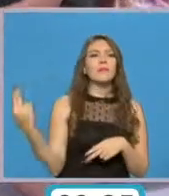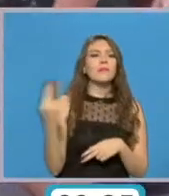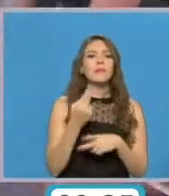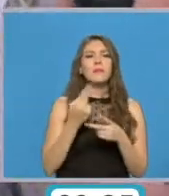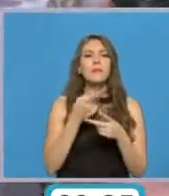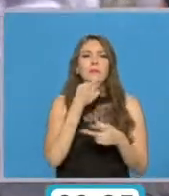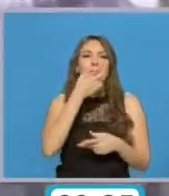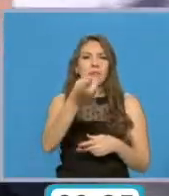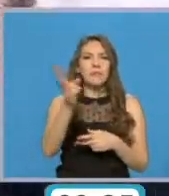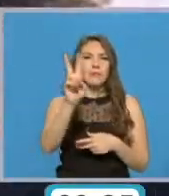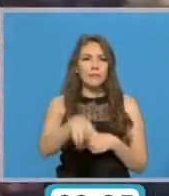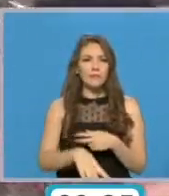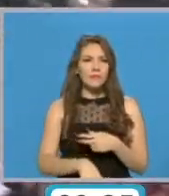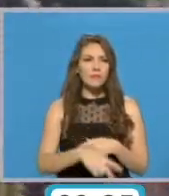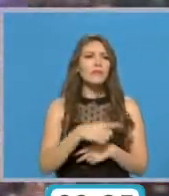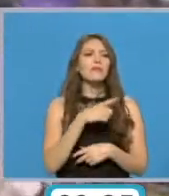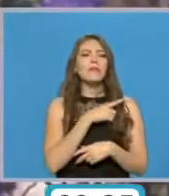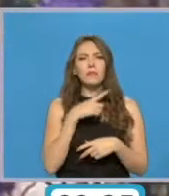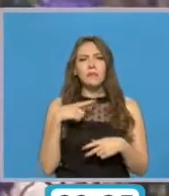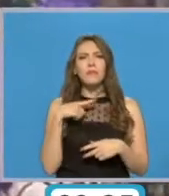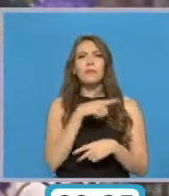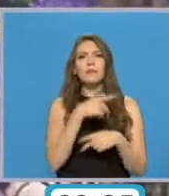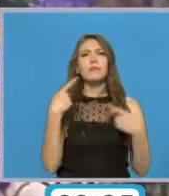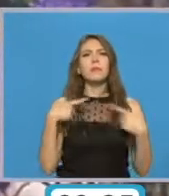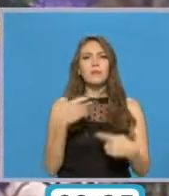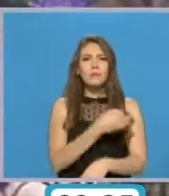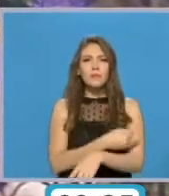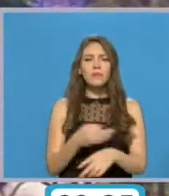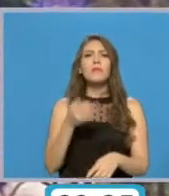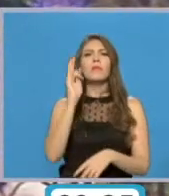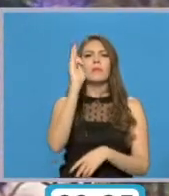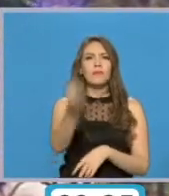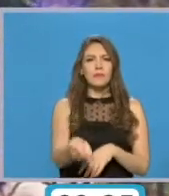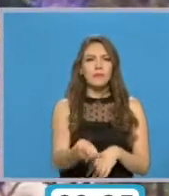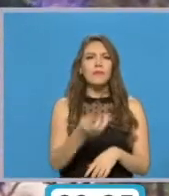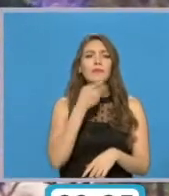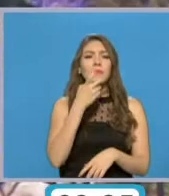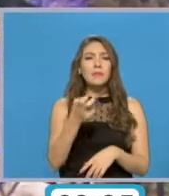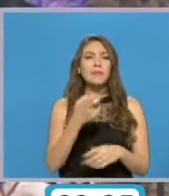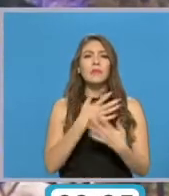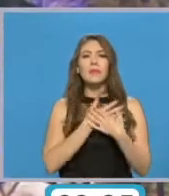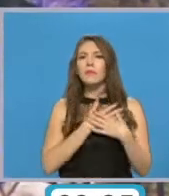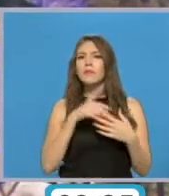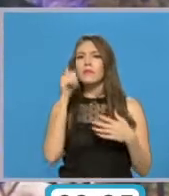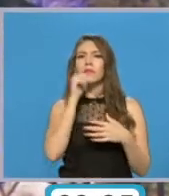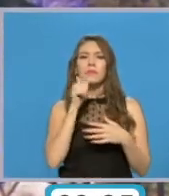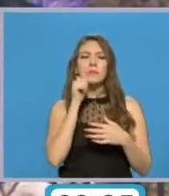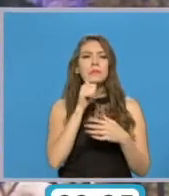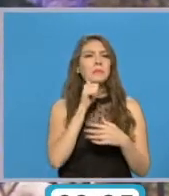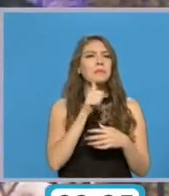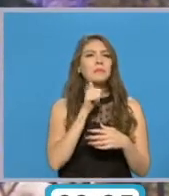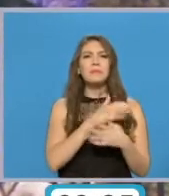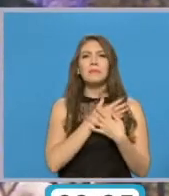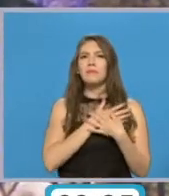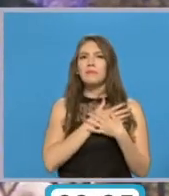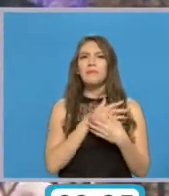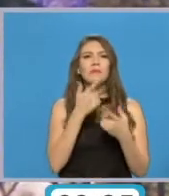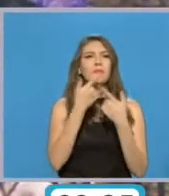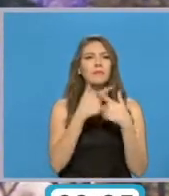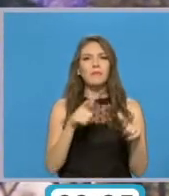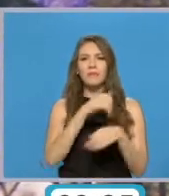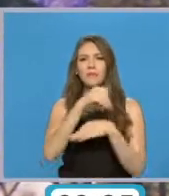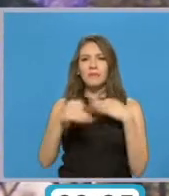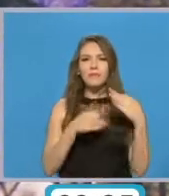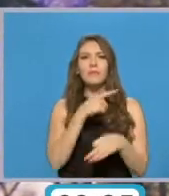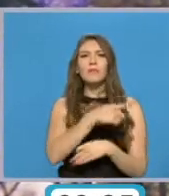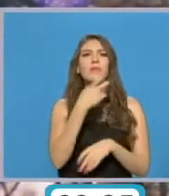que evidentemente de aceptación absoluta y total. Esto del amor incondicional que decimos las madres que tenemos a nuestros hijos, pues se pone a prueba